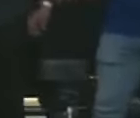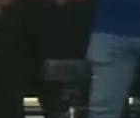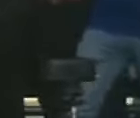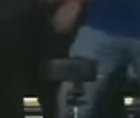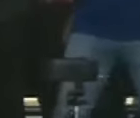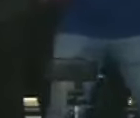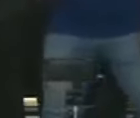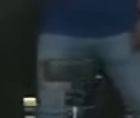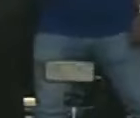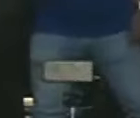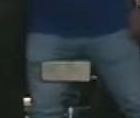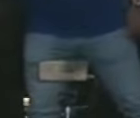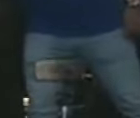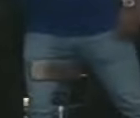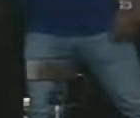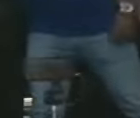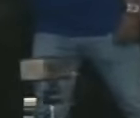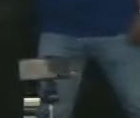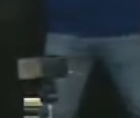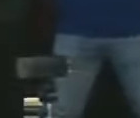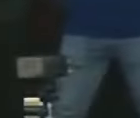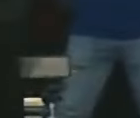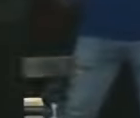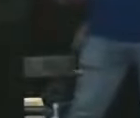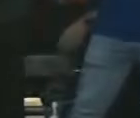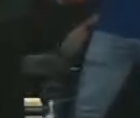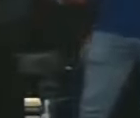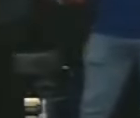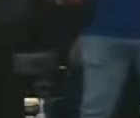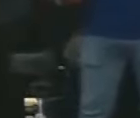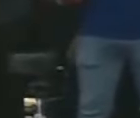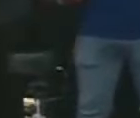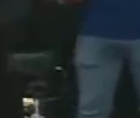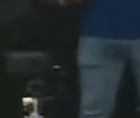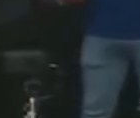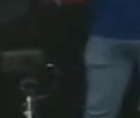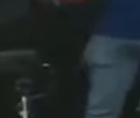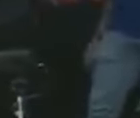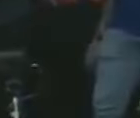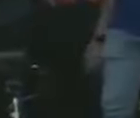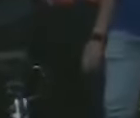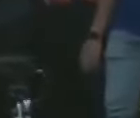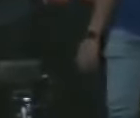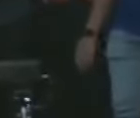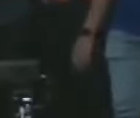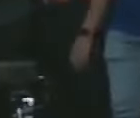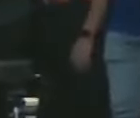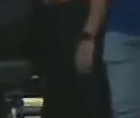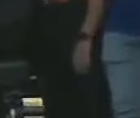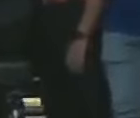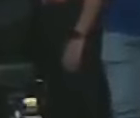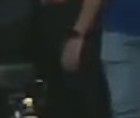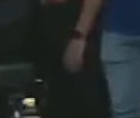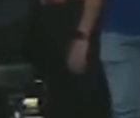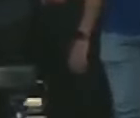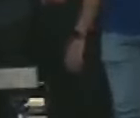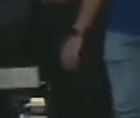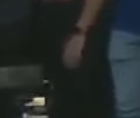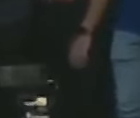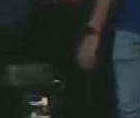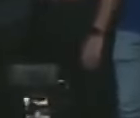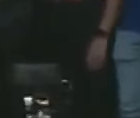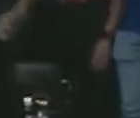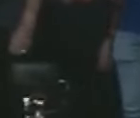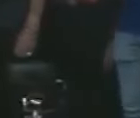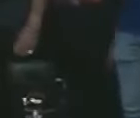entro. Gracias por este contacto informativo. Gracias, mi almirante. En la calle Igualdad. Excelente. De Por la Mar, municipio Mariño, y